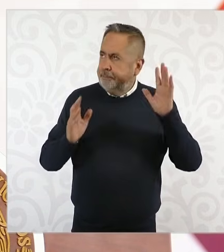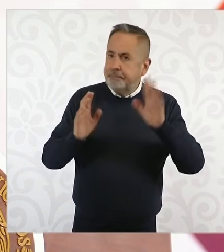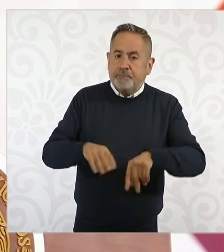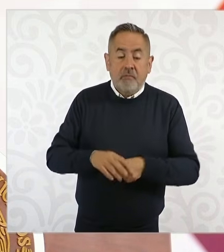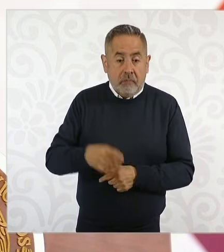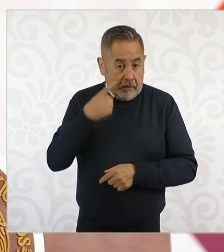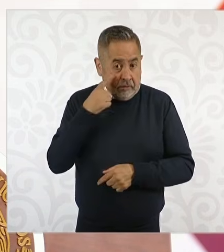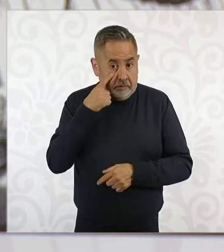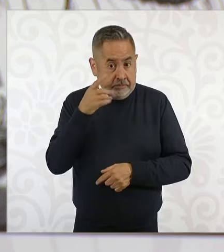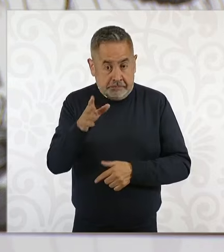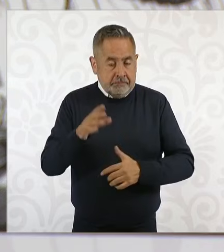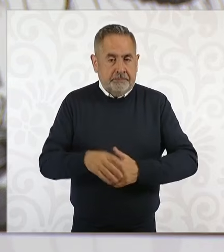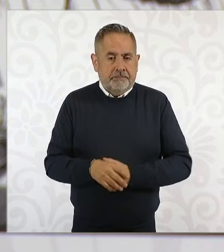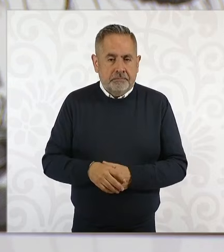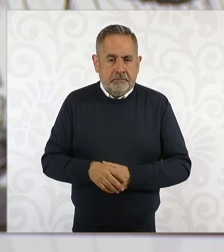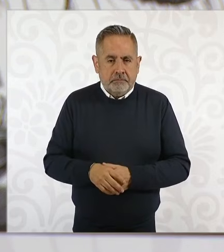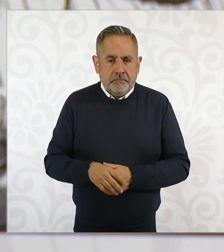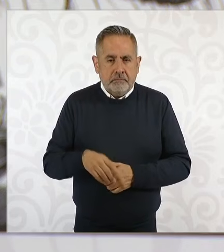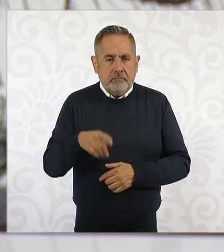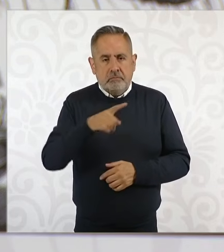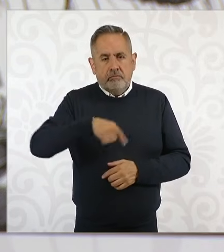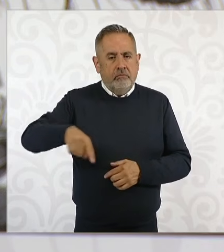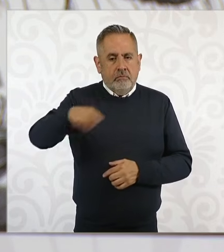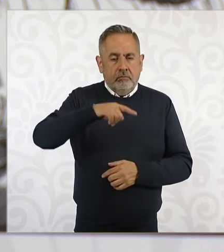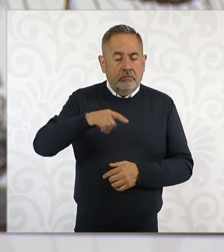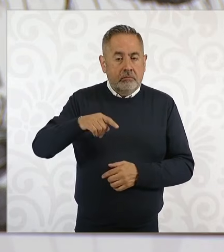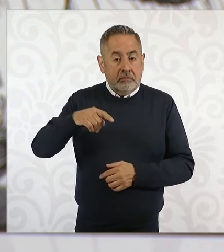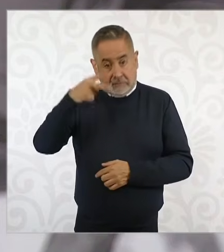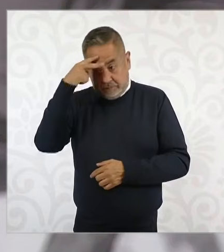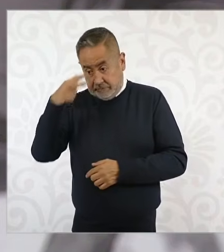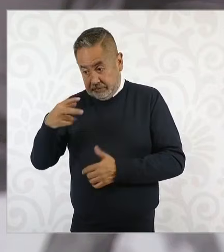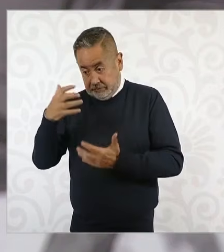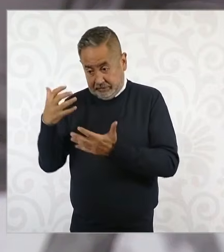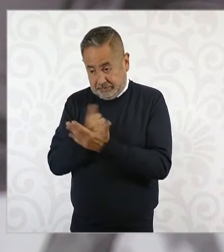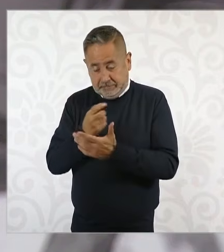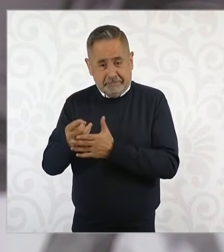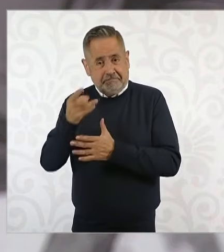Primero, haciendo menos el triunfo de la selección